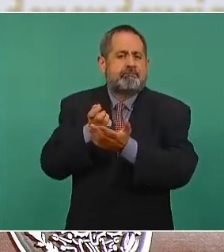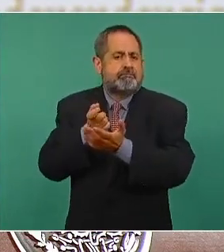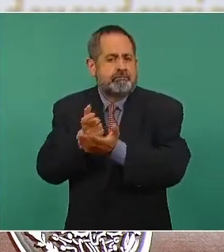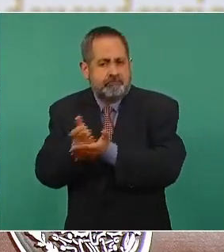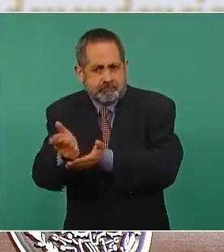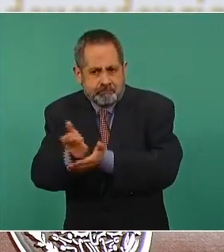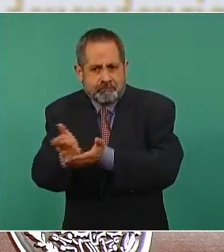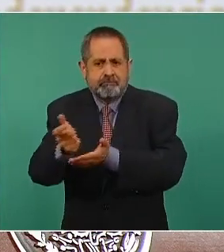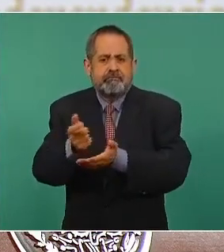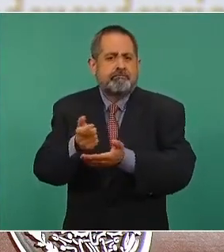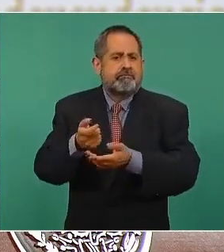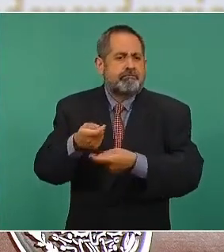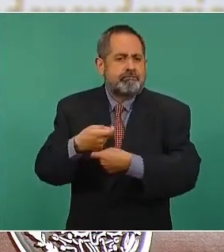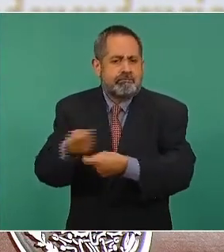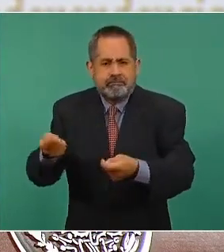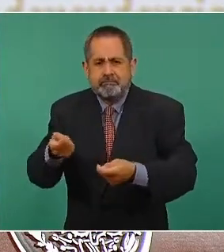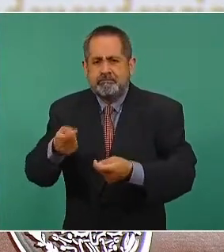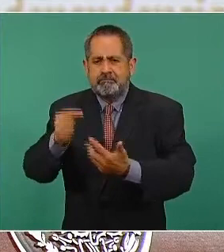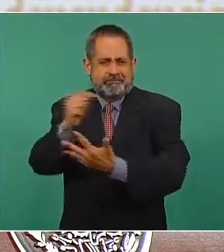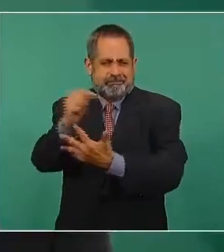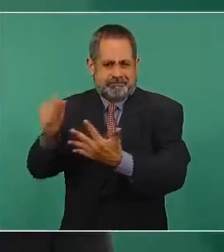Ya podemos